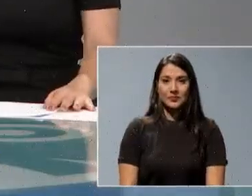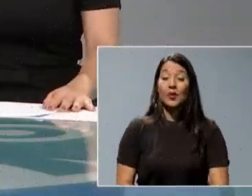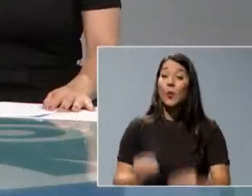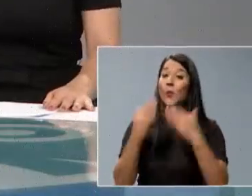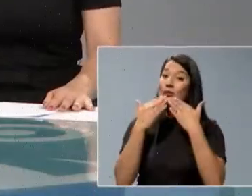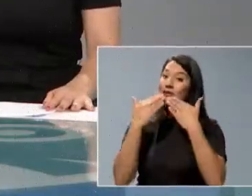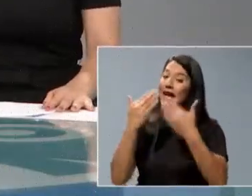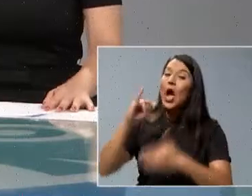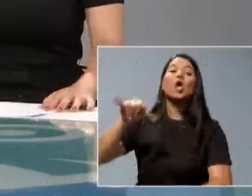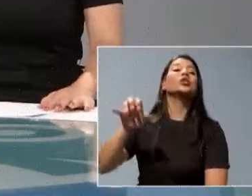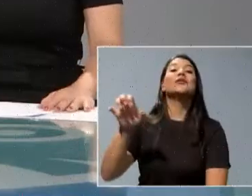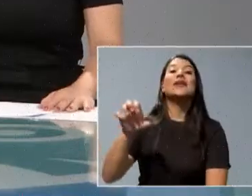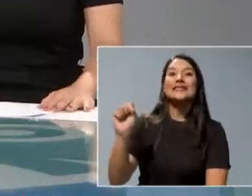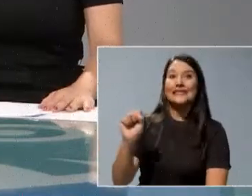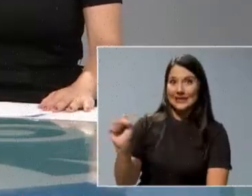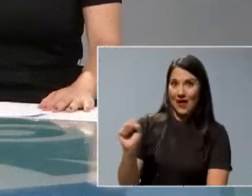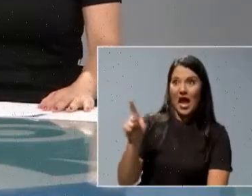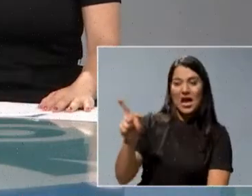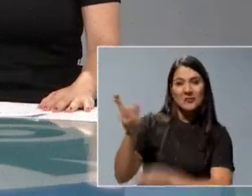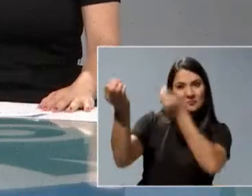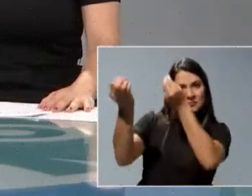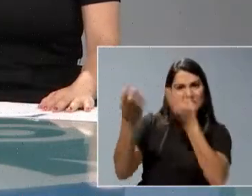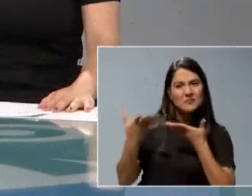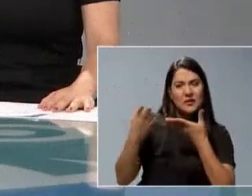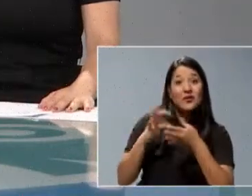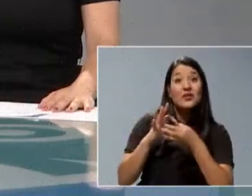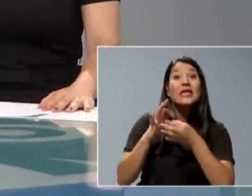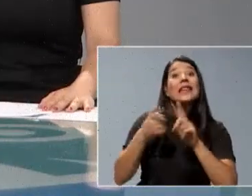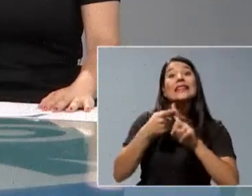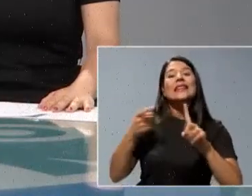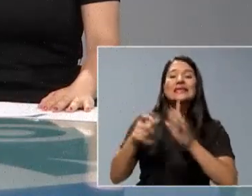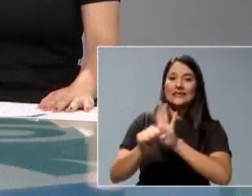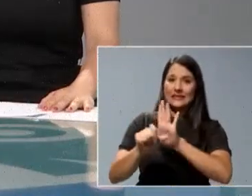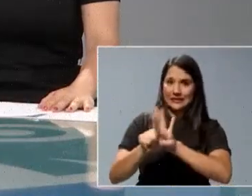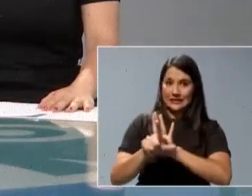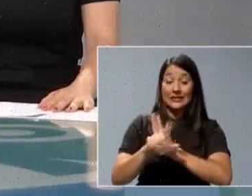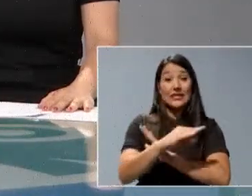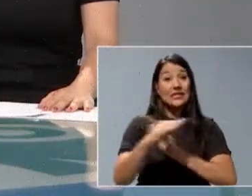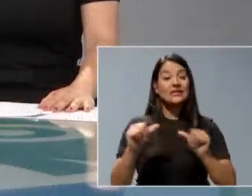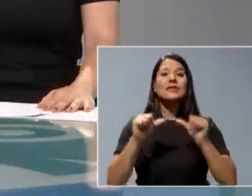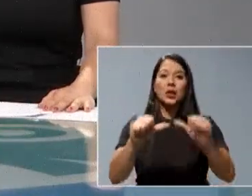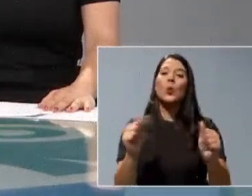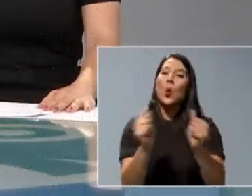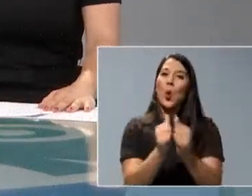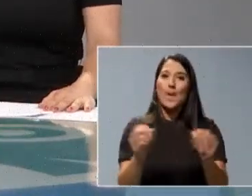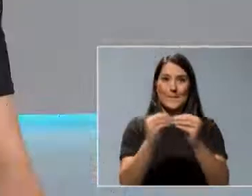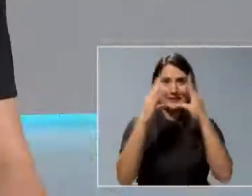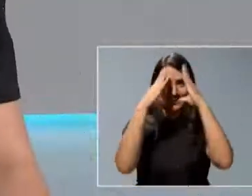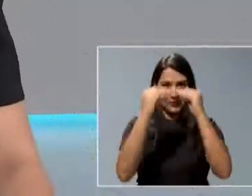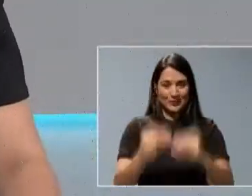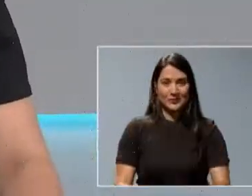Muchas gracias, José Enrique Cibaja, quien nos informó desde la Asamblea Legislativa. Y seguimos con más